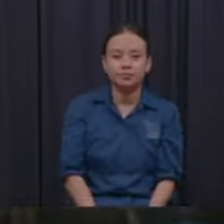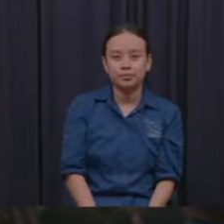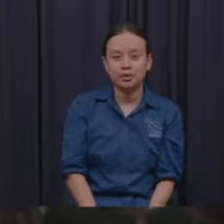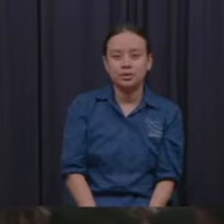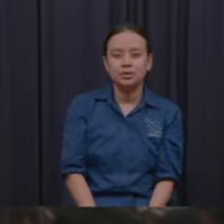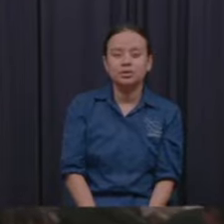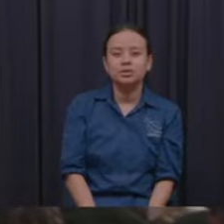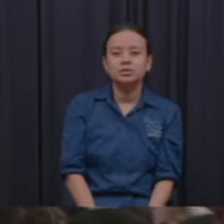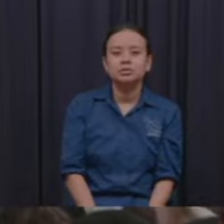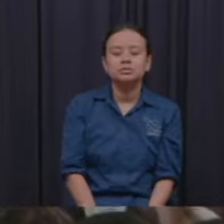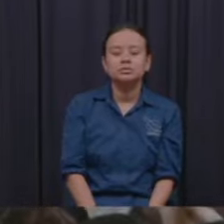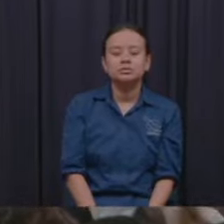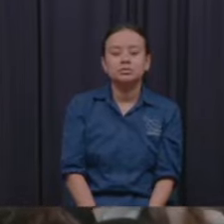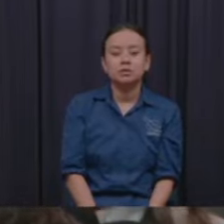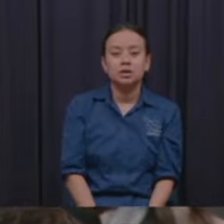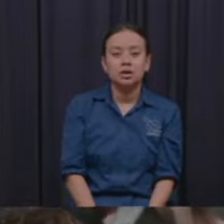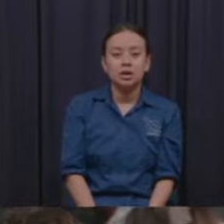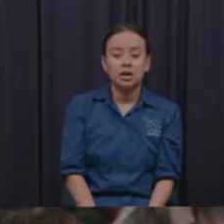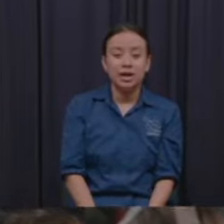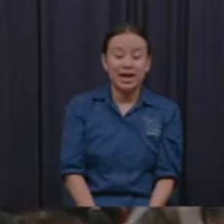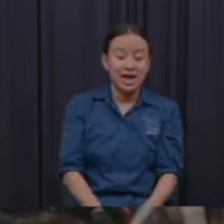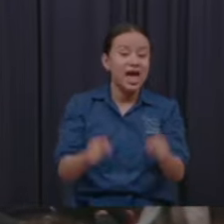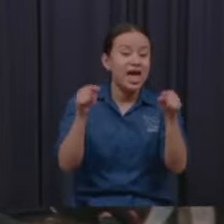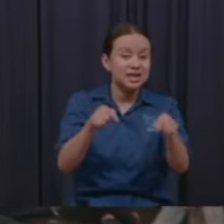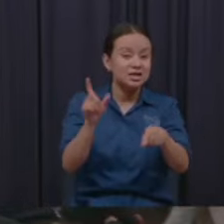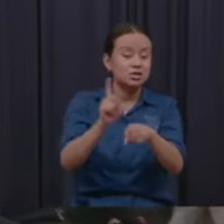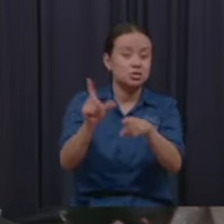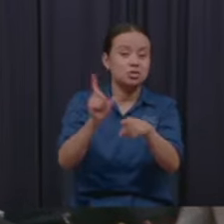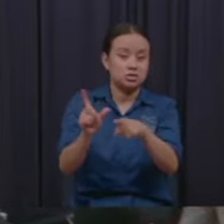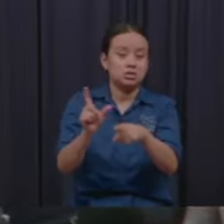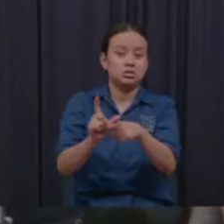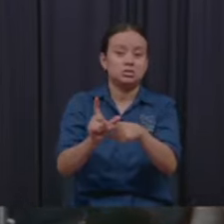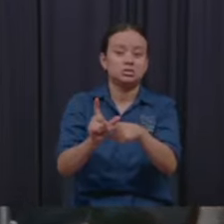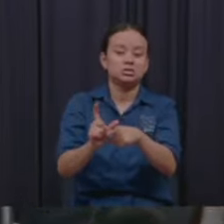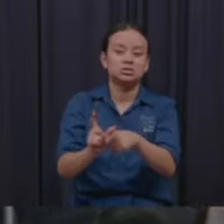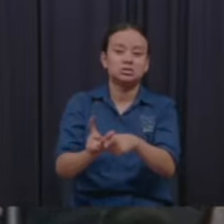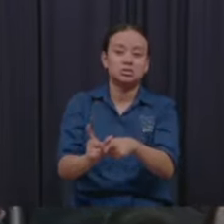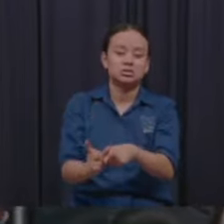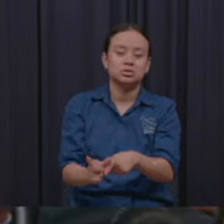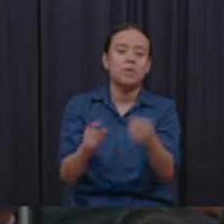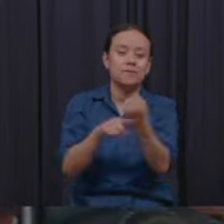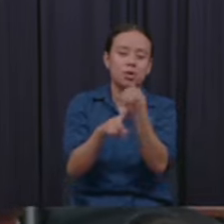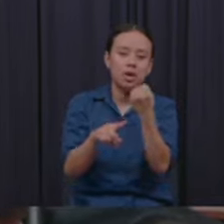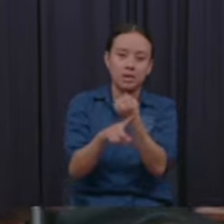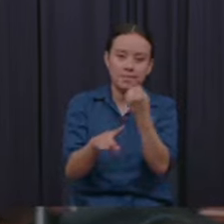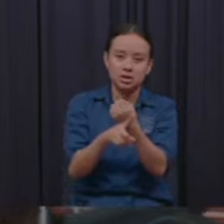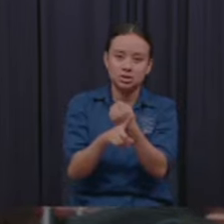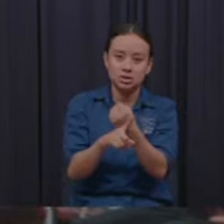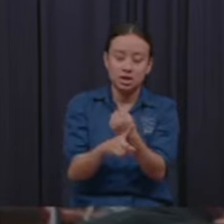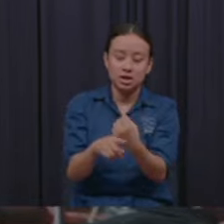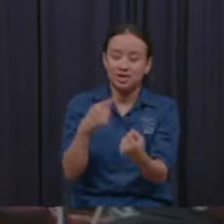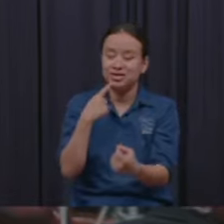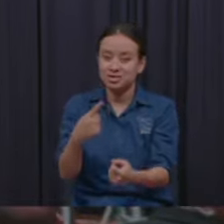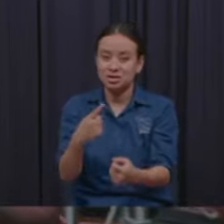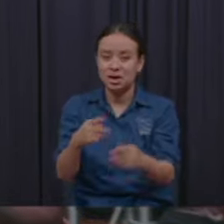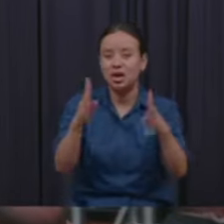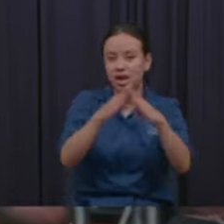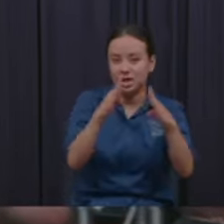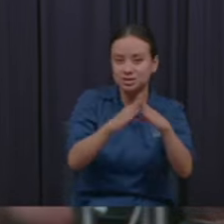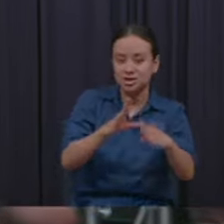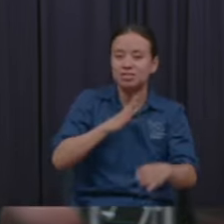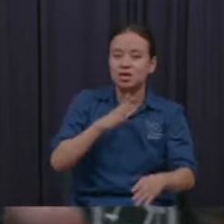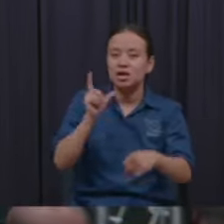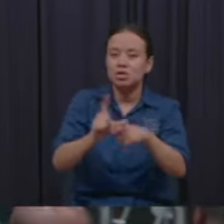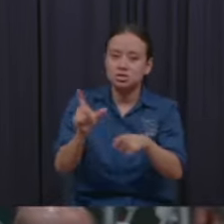poquito. Pero estas son cosas reales que ocurren. Y que a veces, ¿verdad?, vamos a